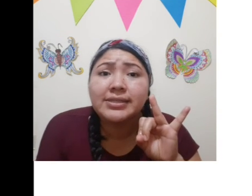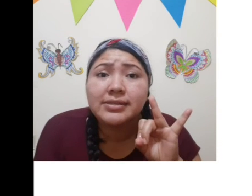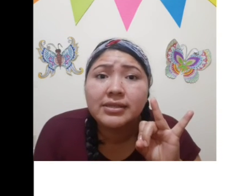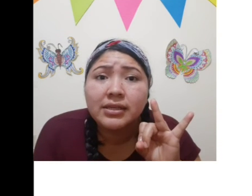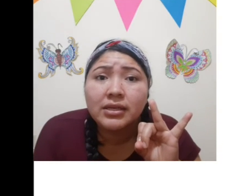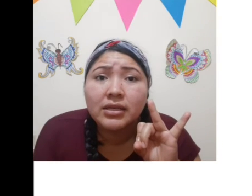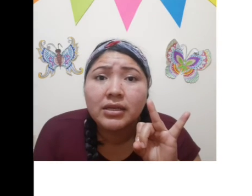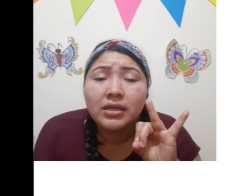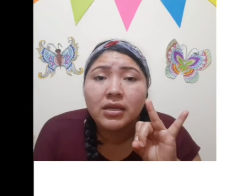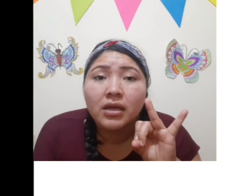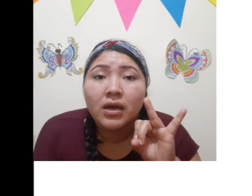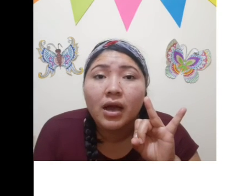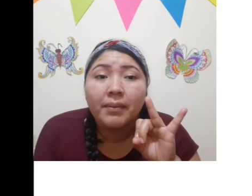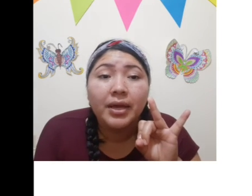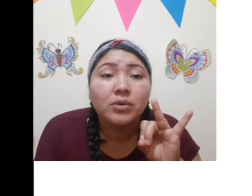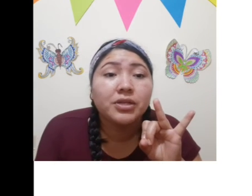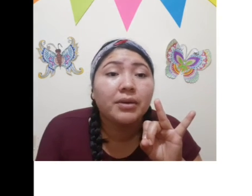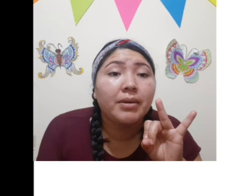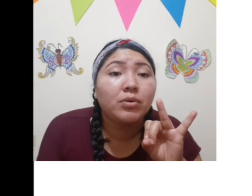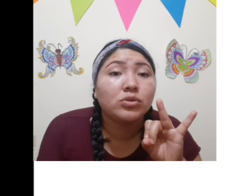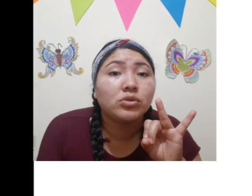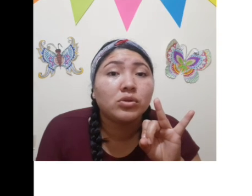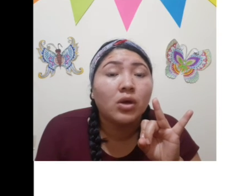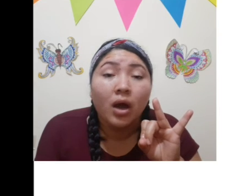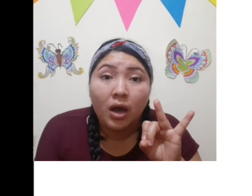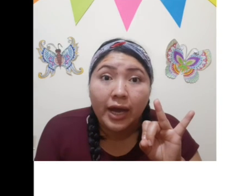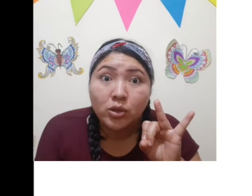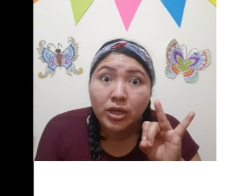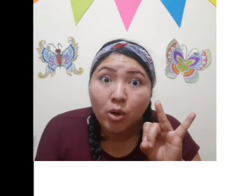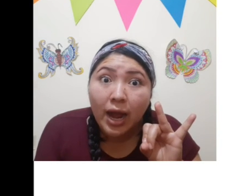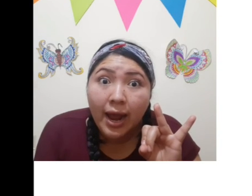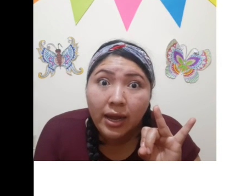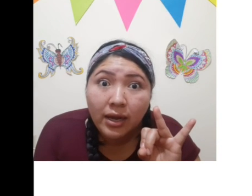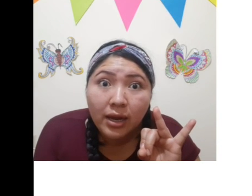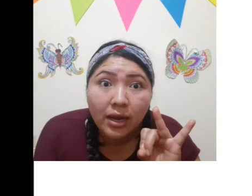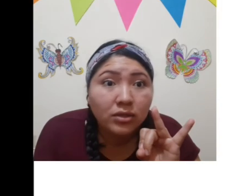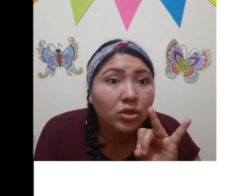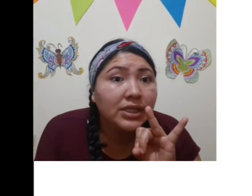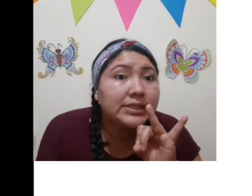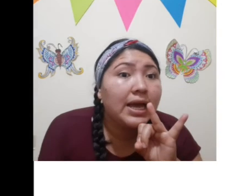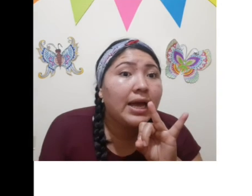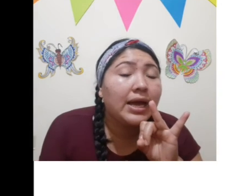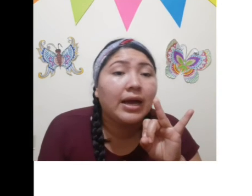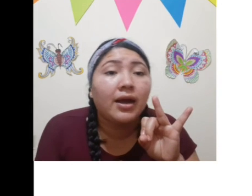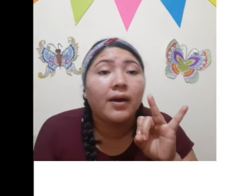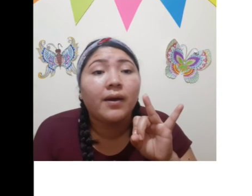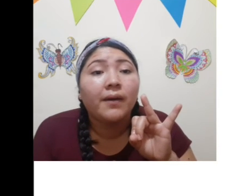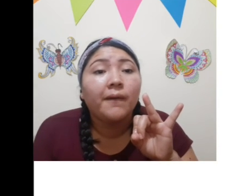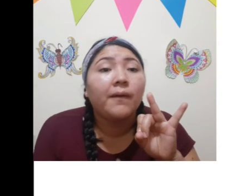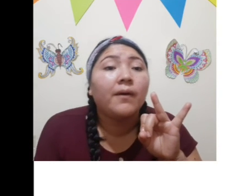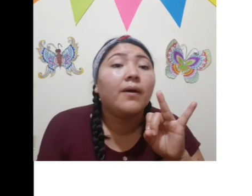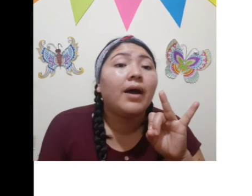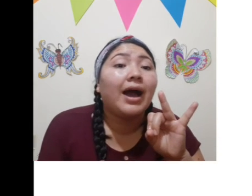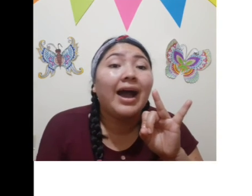vocales a ver observemos ahí otra vocal dónde está